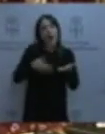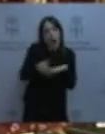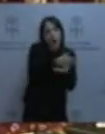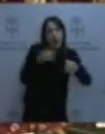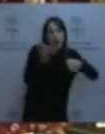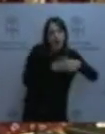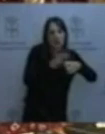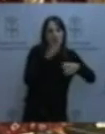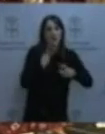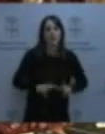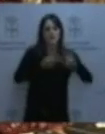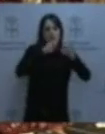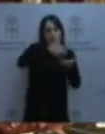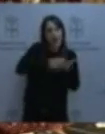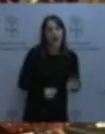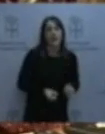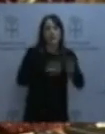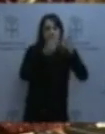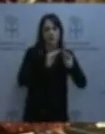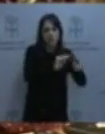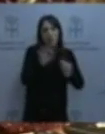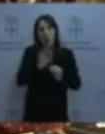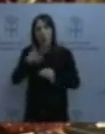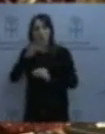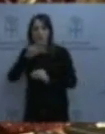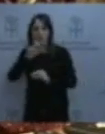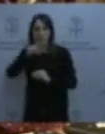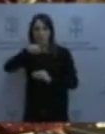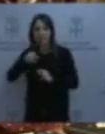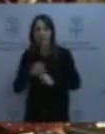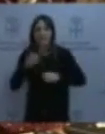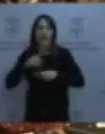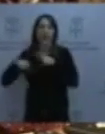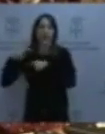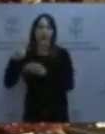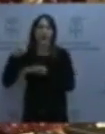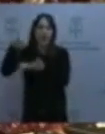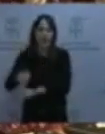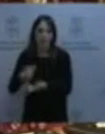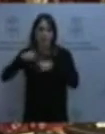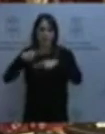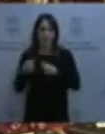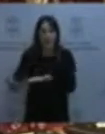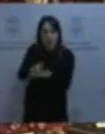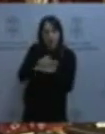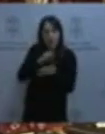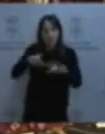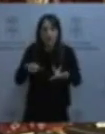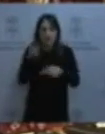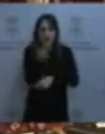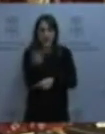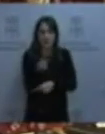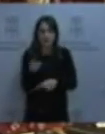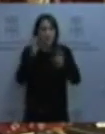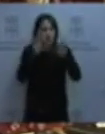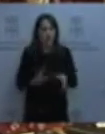edificio, o Francisca Blanedo, que confió una herencia familiar, ¿no?, y que se sorprendió de que les tratasen como delincuentes la policía, porque el cordón policial se lo